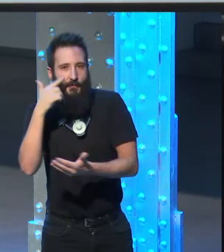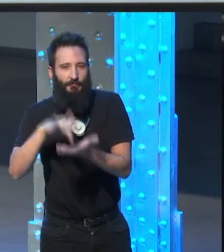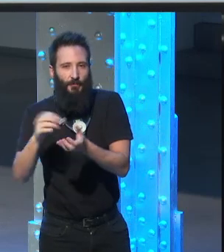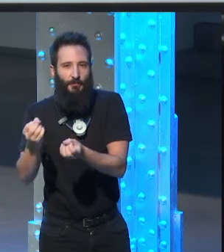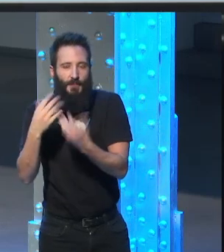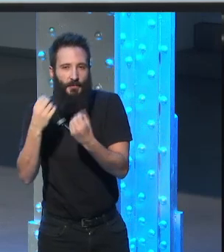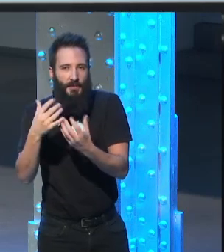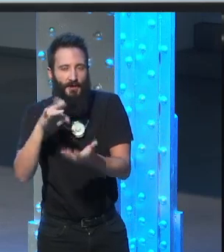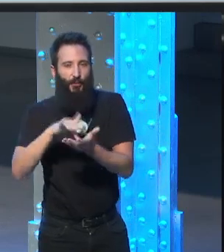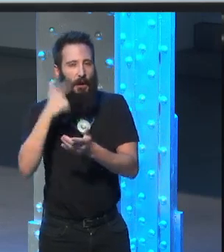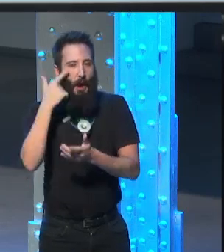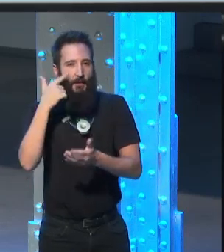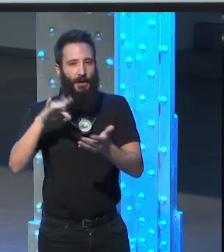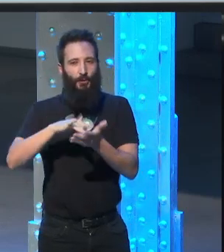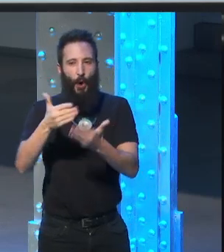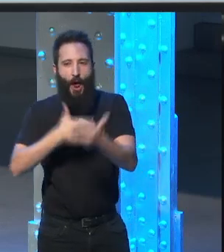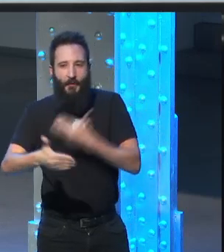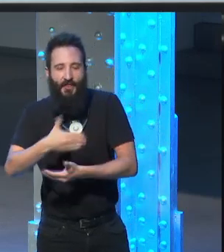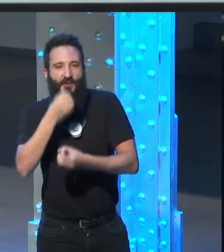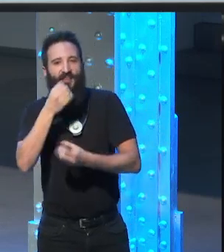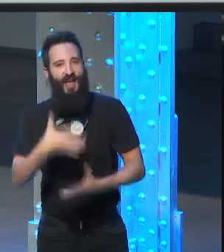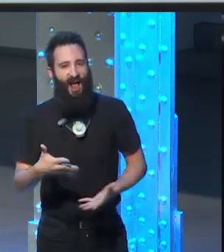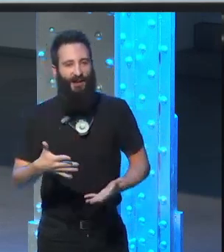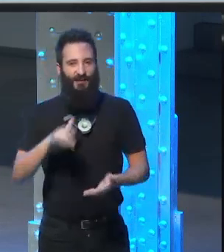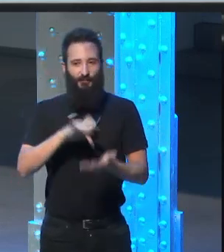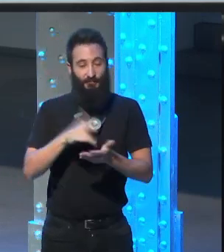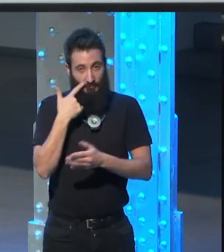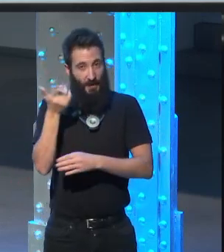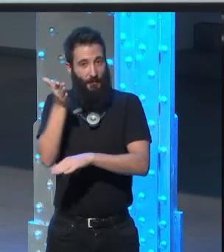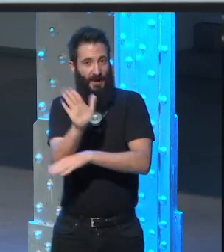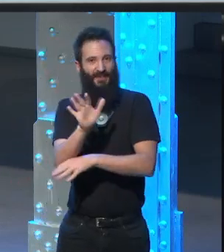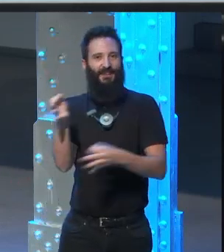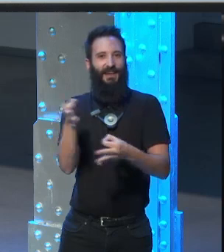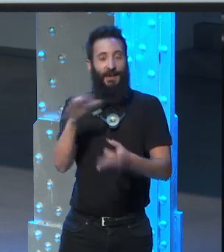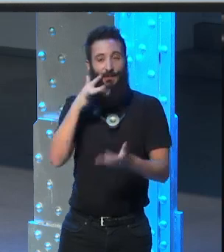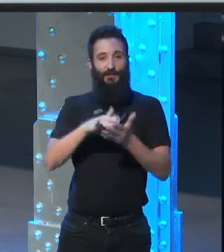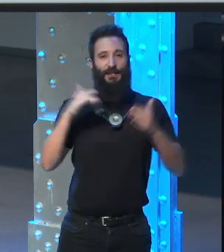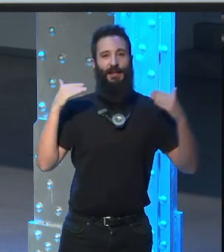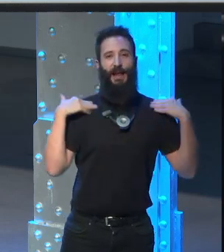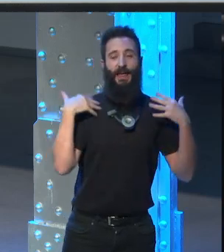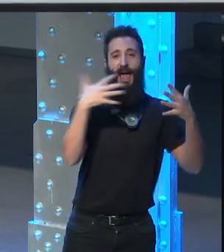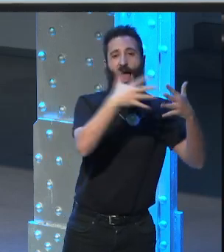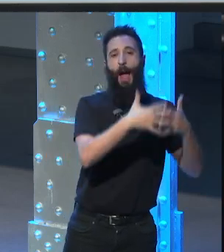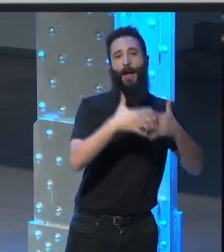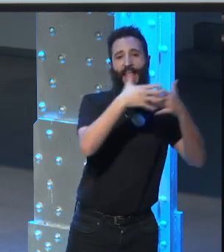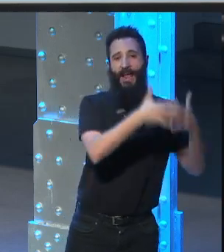de cómo ha surgido la colaboración, y que nos va a presentar a América Valenzuela en un